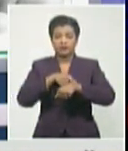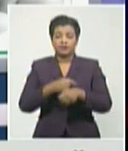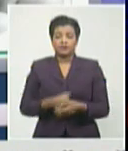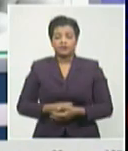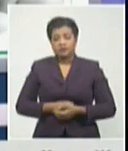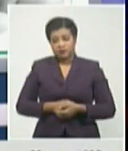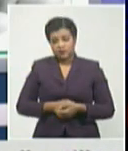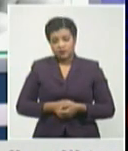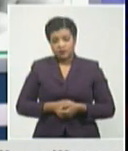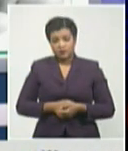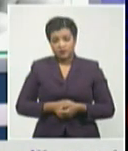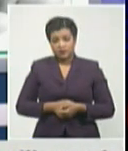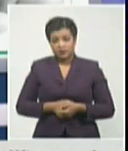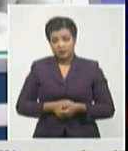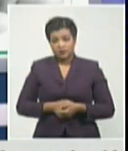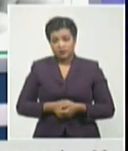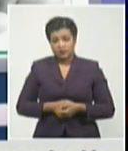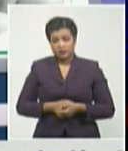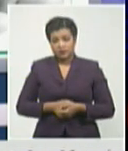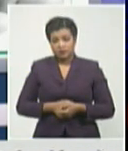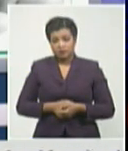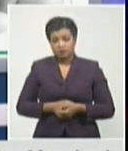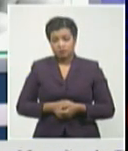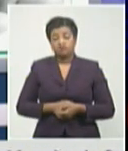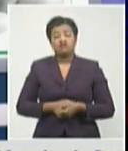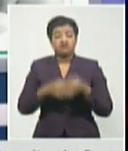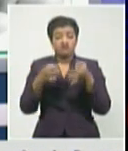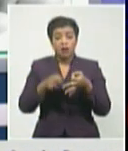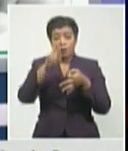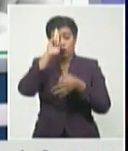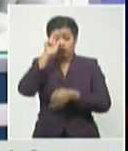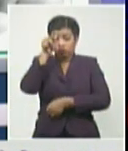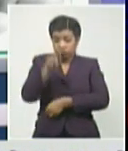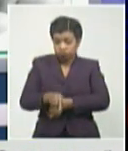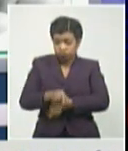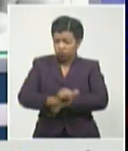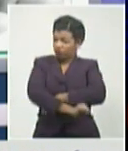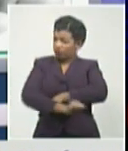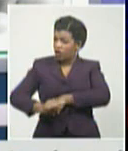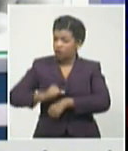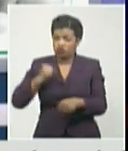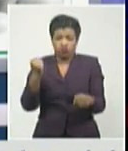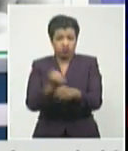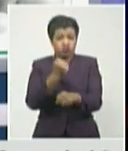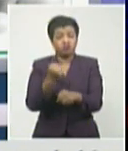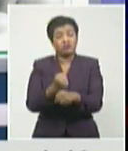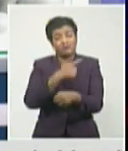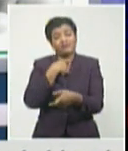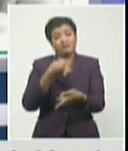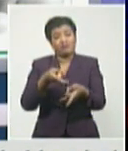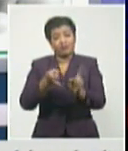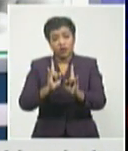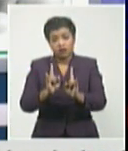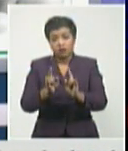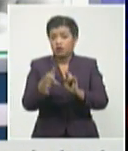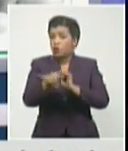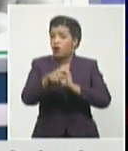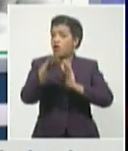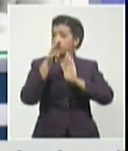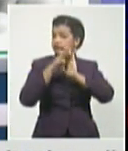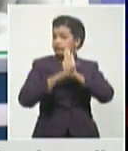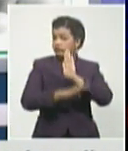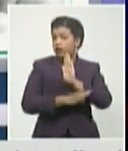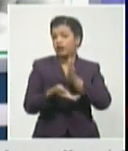11 de marzo a pesar de todo el esfuerzo del personal de la salud también de los protocolos innovadores de la